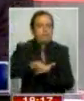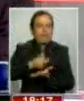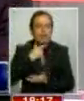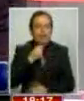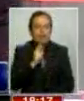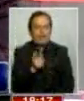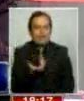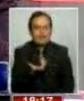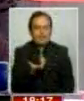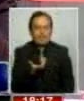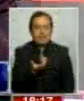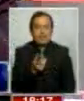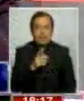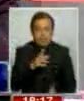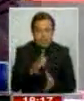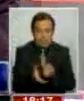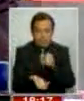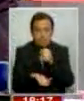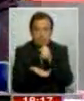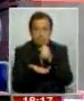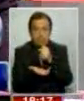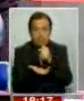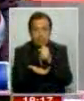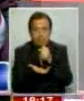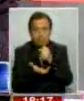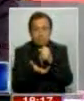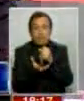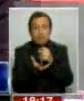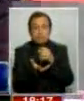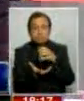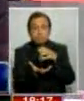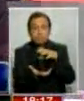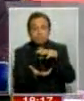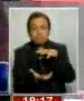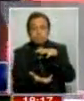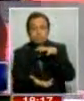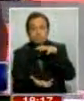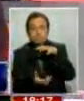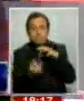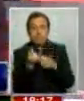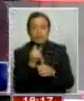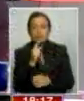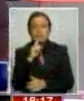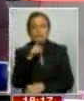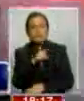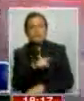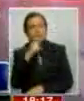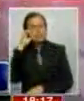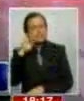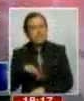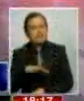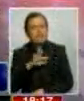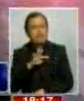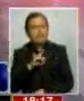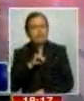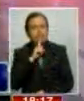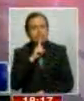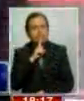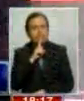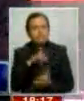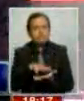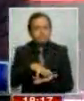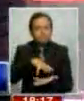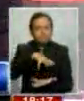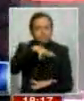difiere al infinito? Es cuando el fondo lo único que hace es crecer, crecer, crecer. Hoy día tú sabes cuánto es el FUD, qué monto tiene el FUD. El FUD tiene un